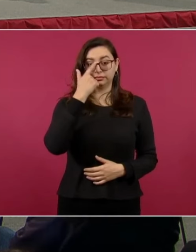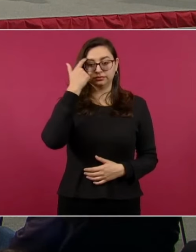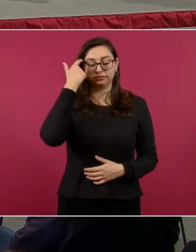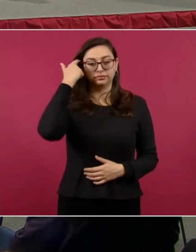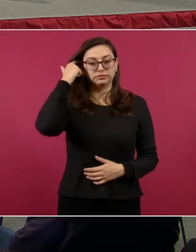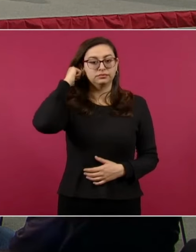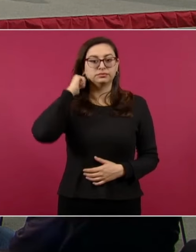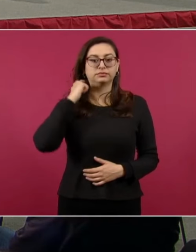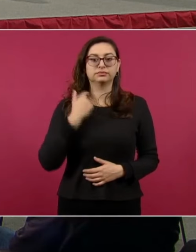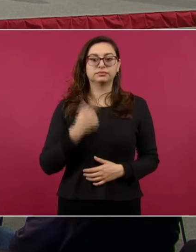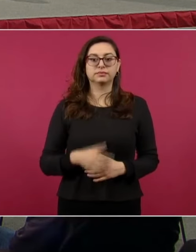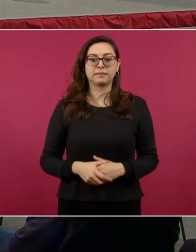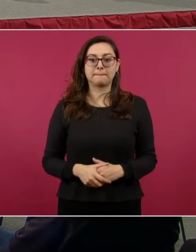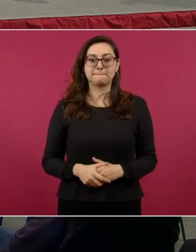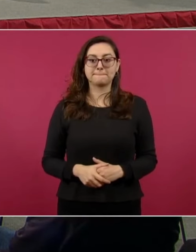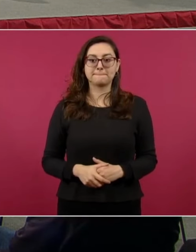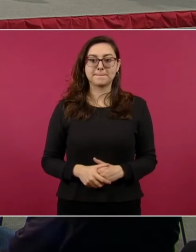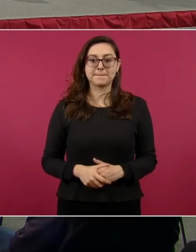Traen la